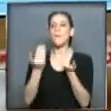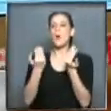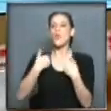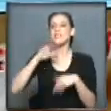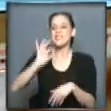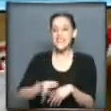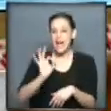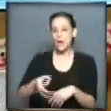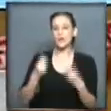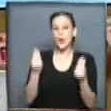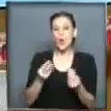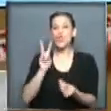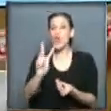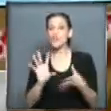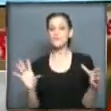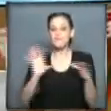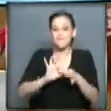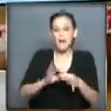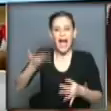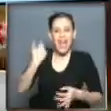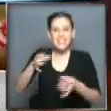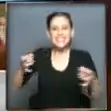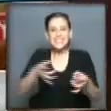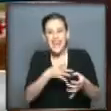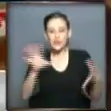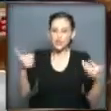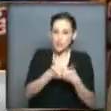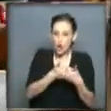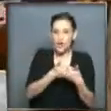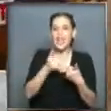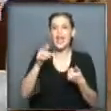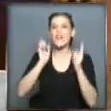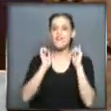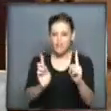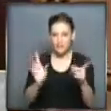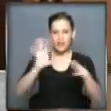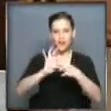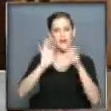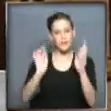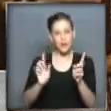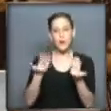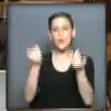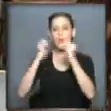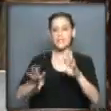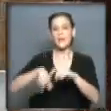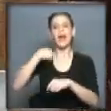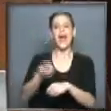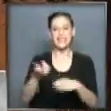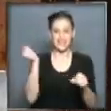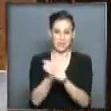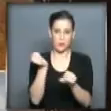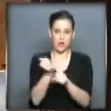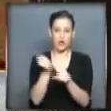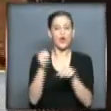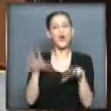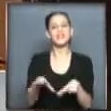desenganchar los dos vagones, porque quieren que esté todo previsto para comenzar a trabajar mañana a primera hora de la mañana,